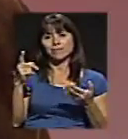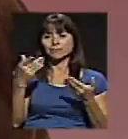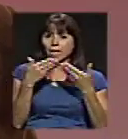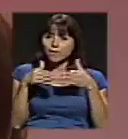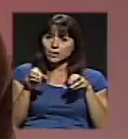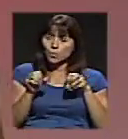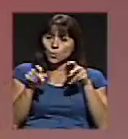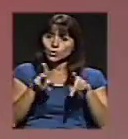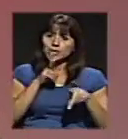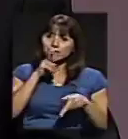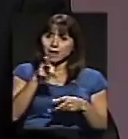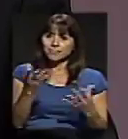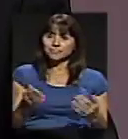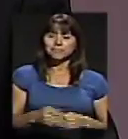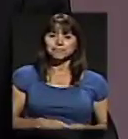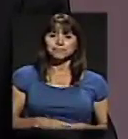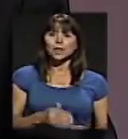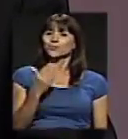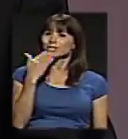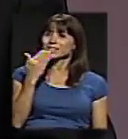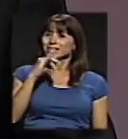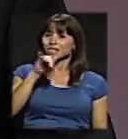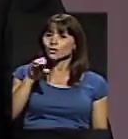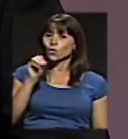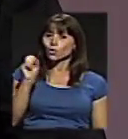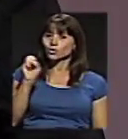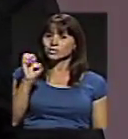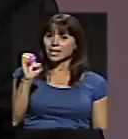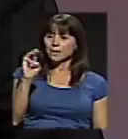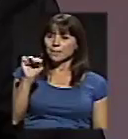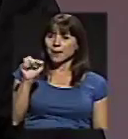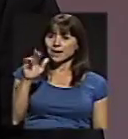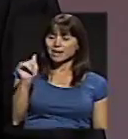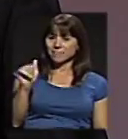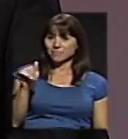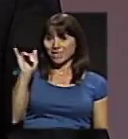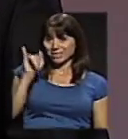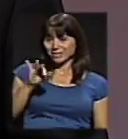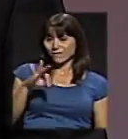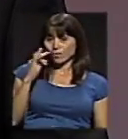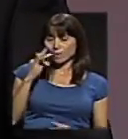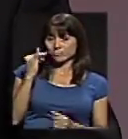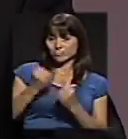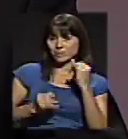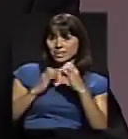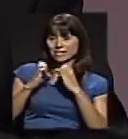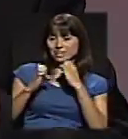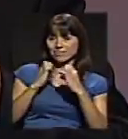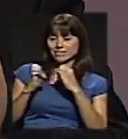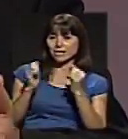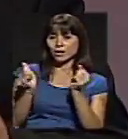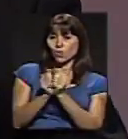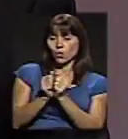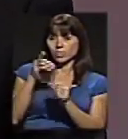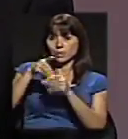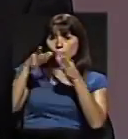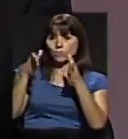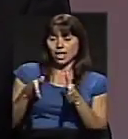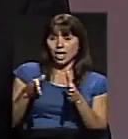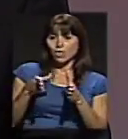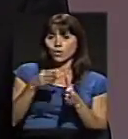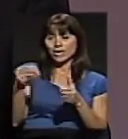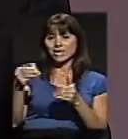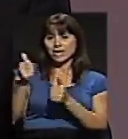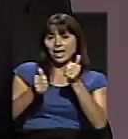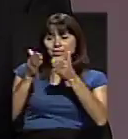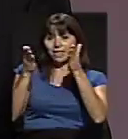espacio real a la coalición. Muchas gracias, don José María. Concluimos así esta entrevista en esta ocasión con el diputado